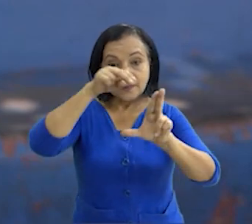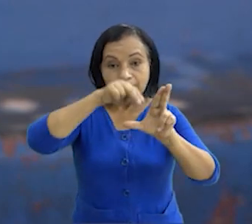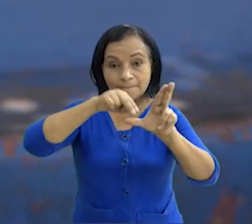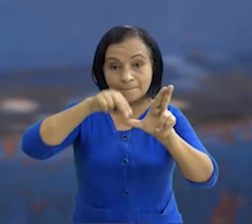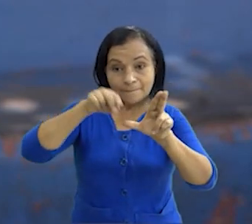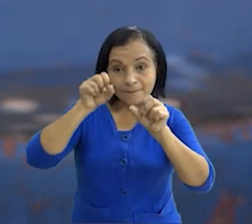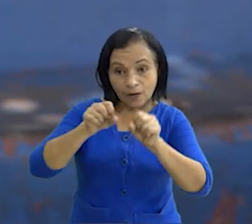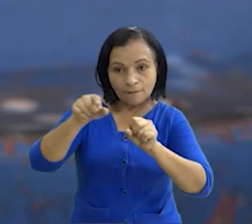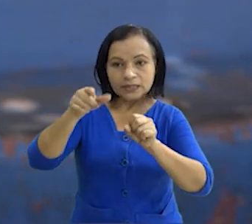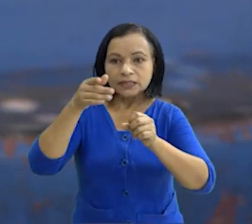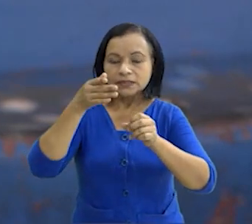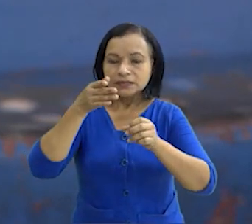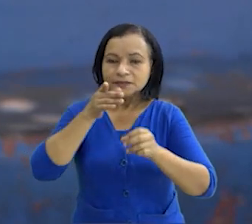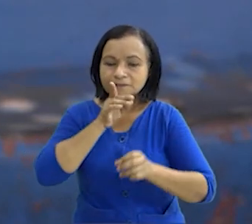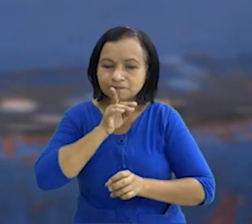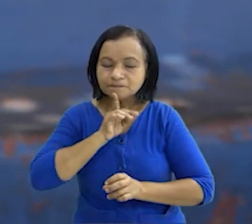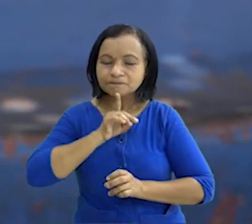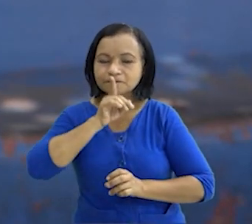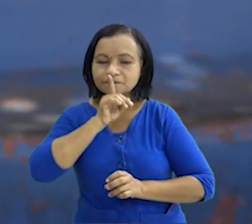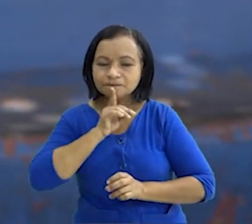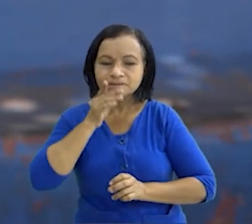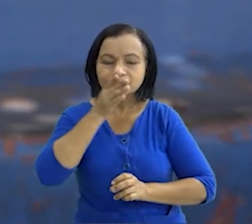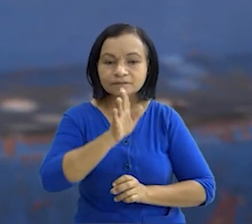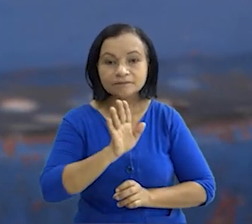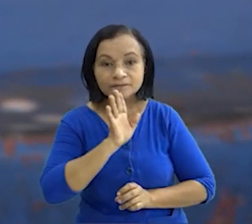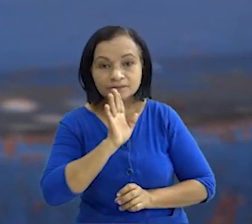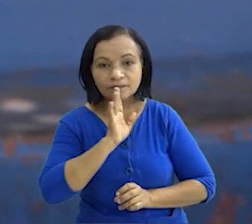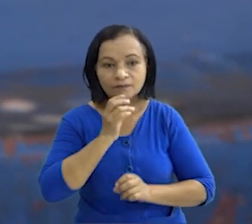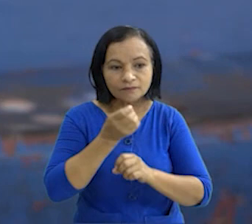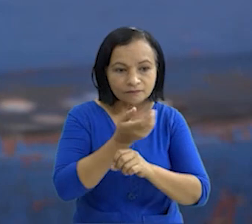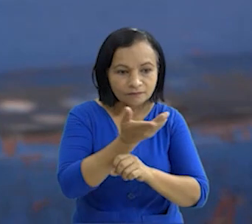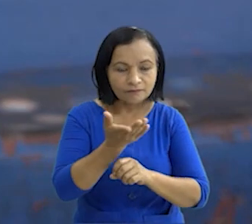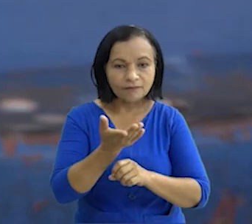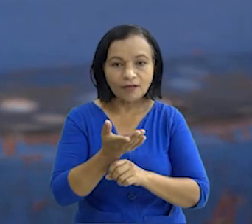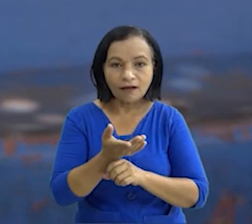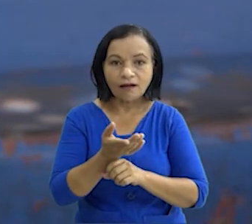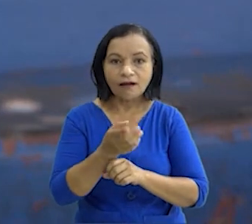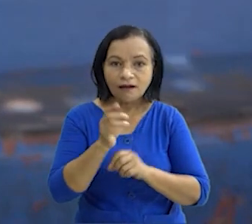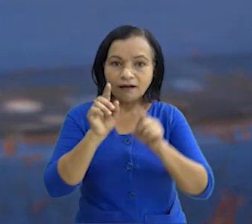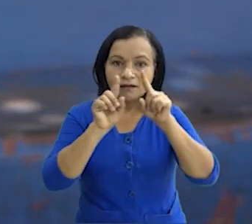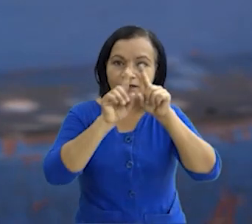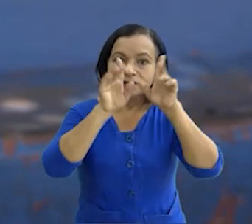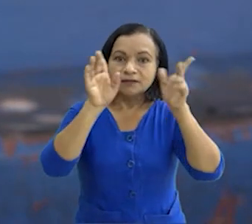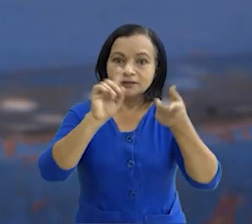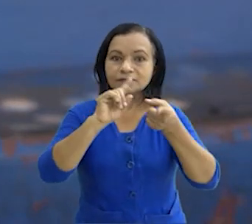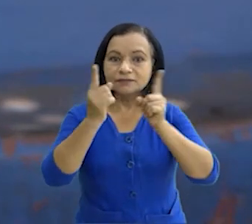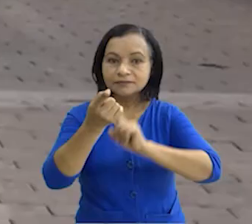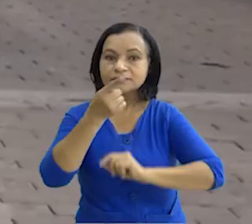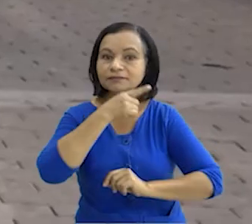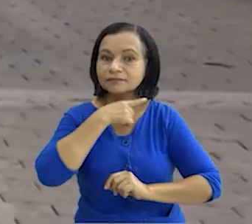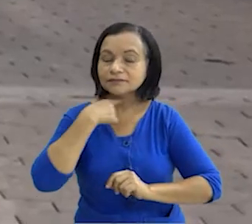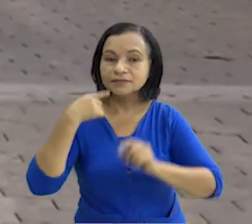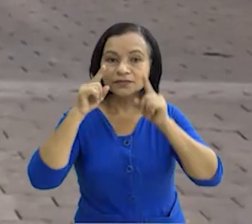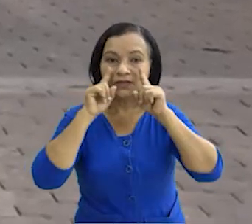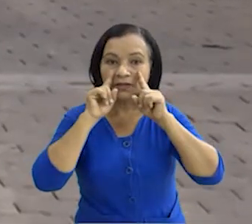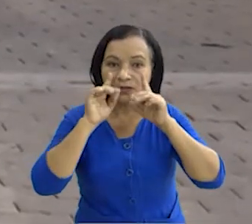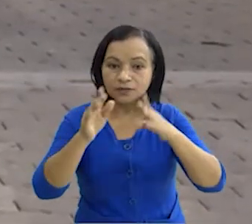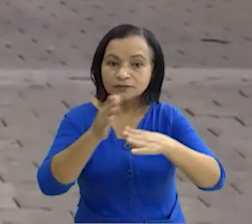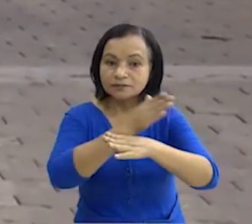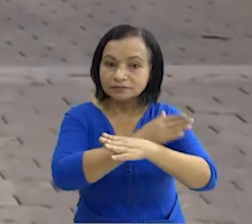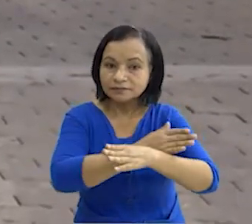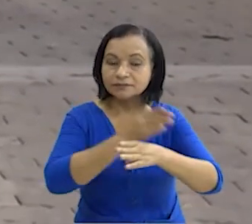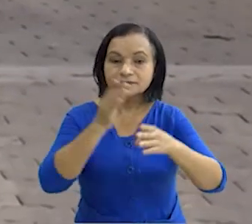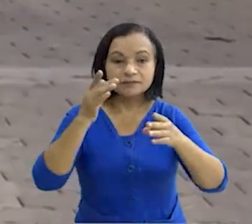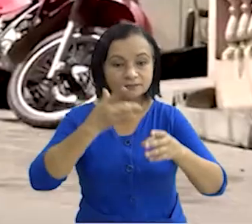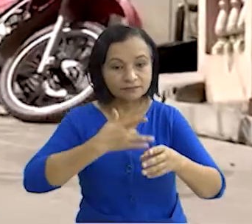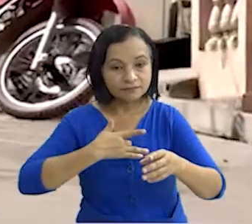este tema, ¿verdad?, y que con su forma de hablar nos convence a todos, ¿verdad?, de que sí es necesario la prevención, que sí es